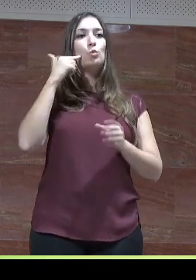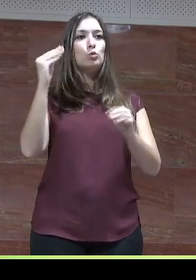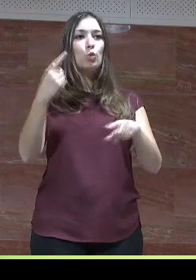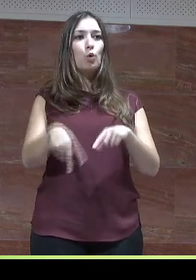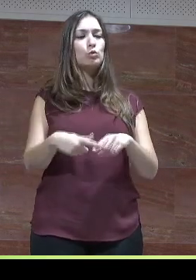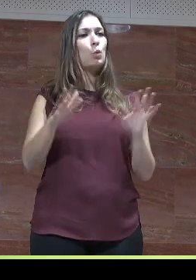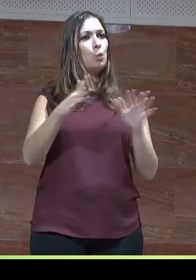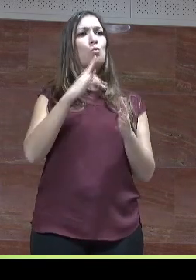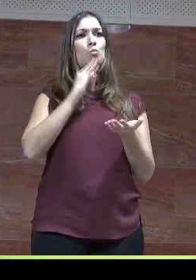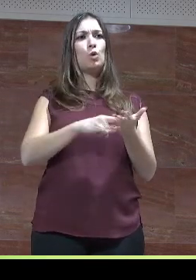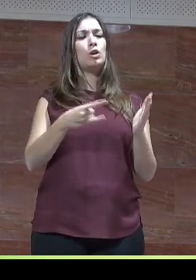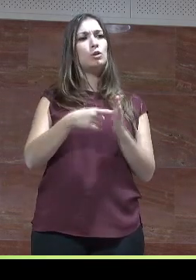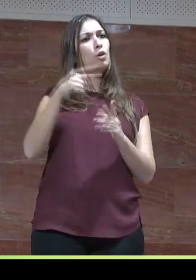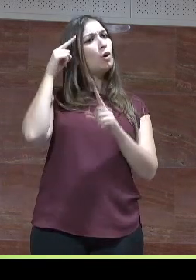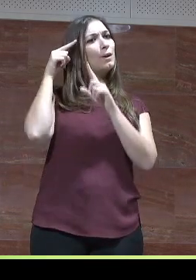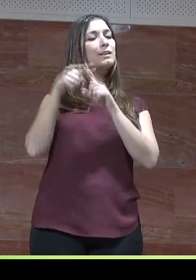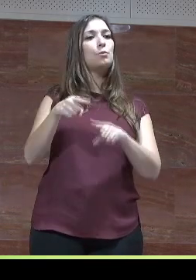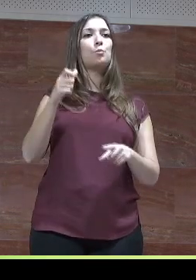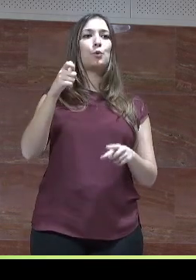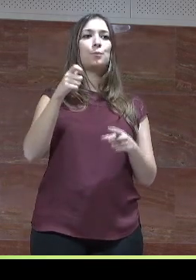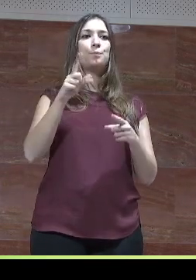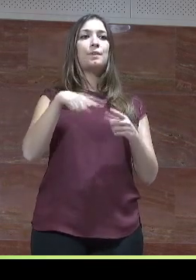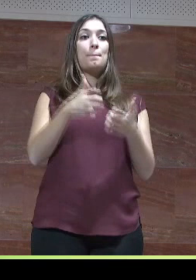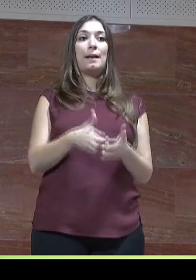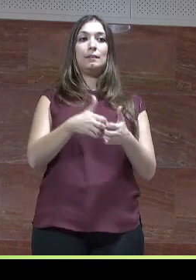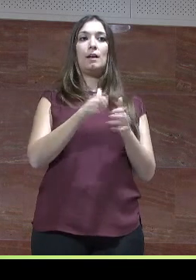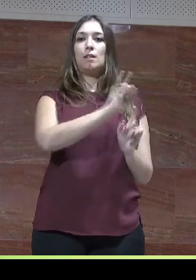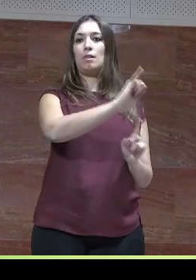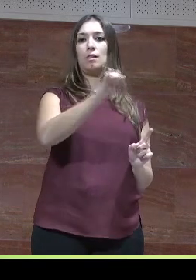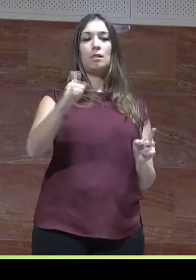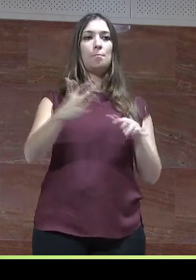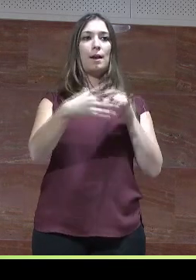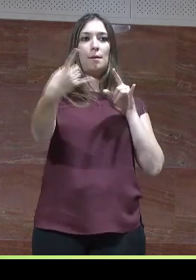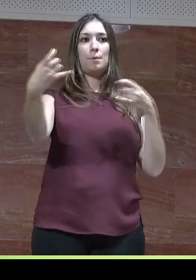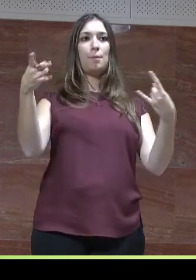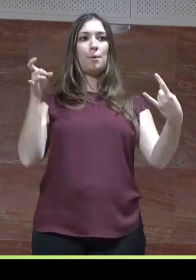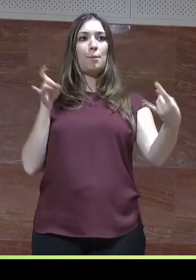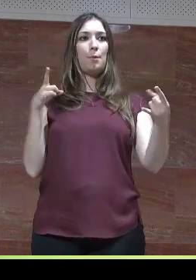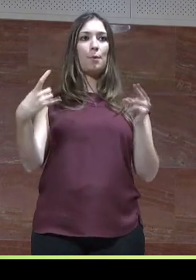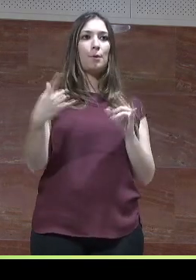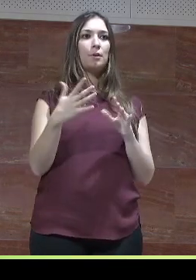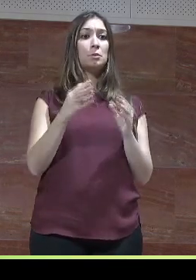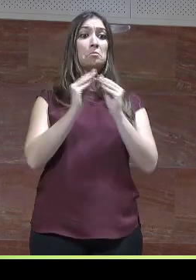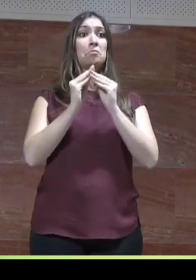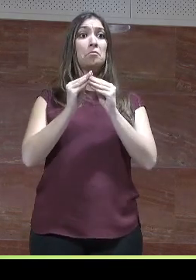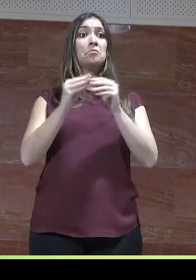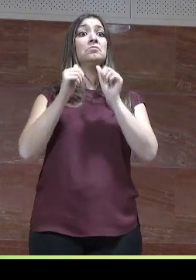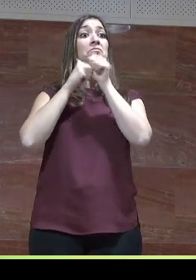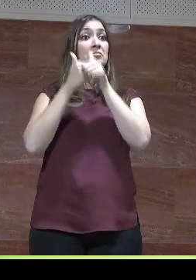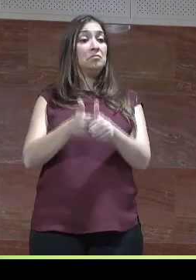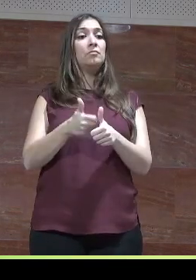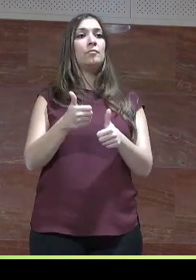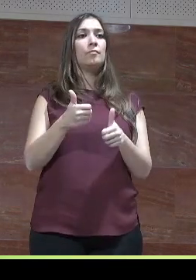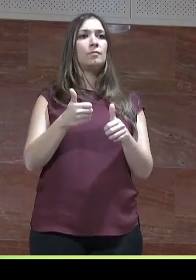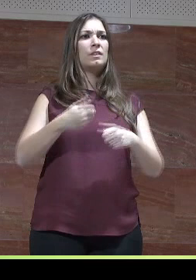un proyecto pensado para chequear una serie de dispositivos. El simplemente desarrollar y seguir desarrollando todo